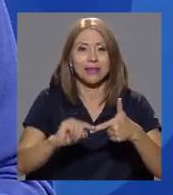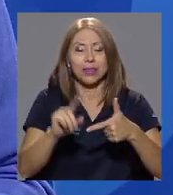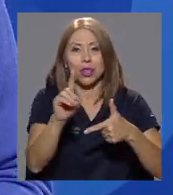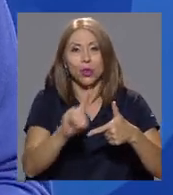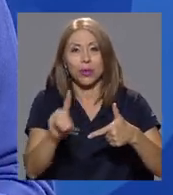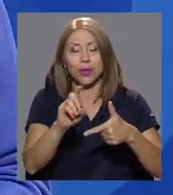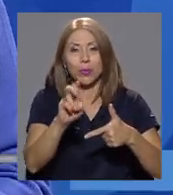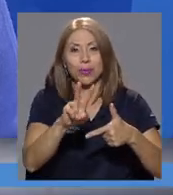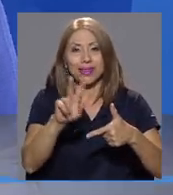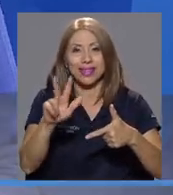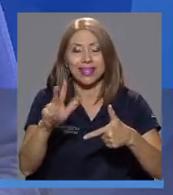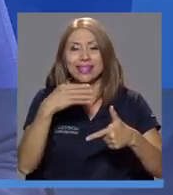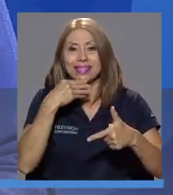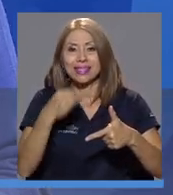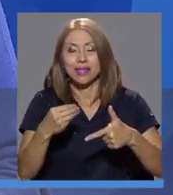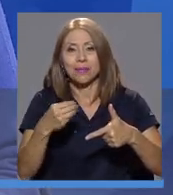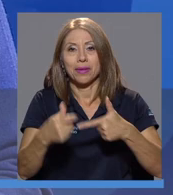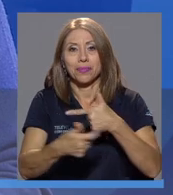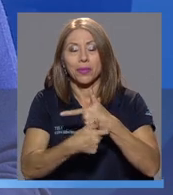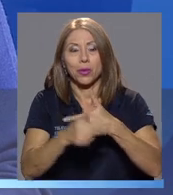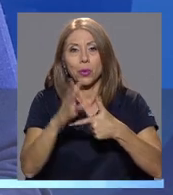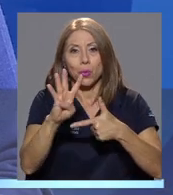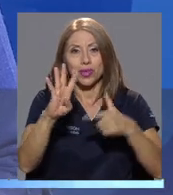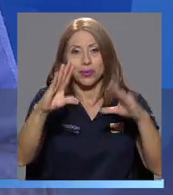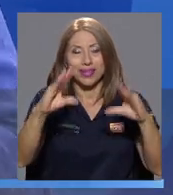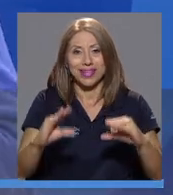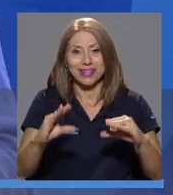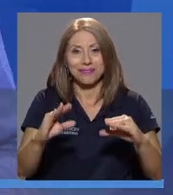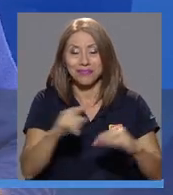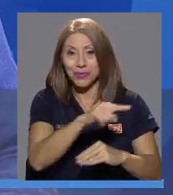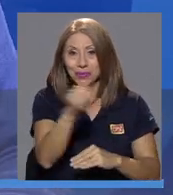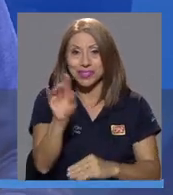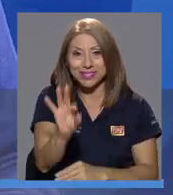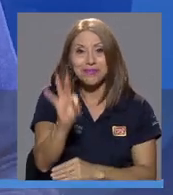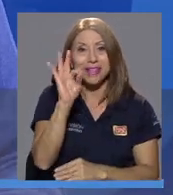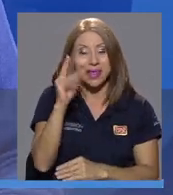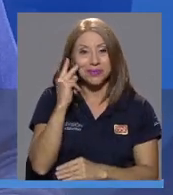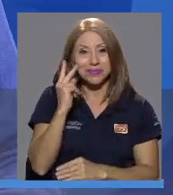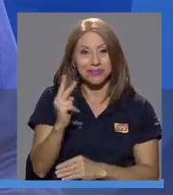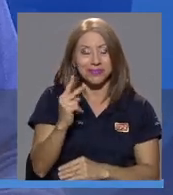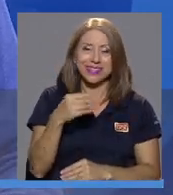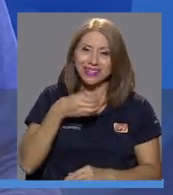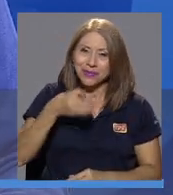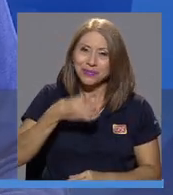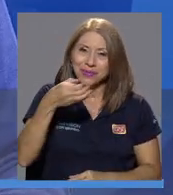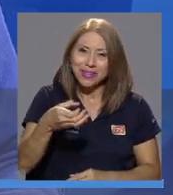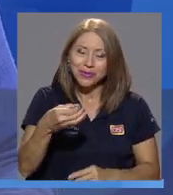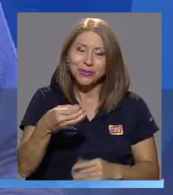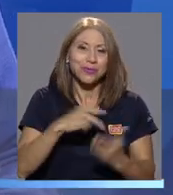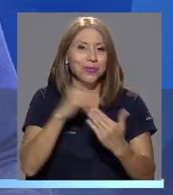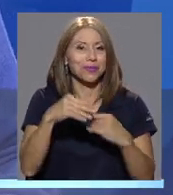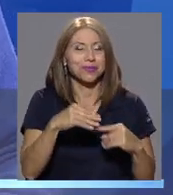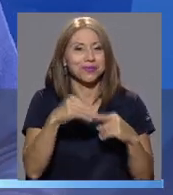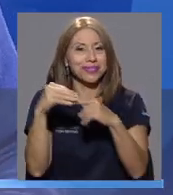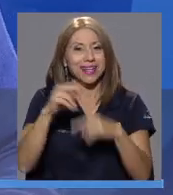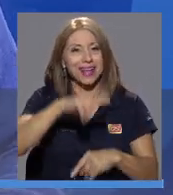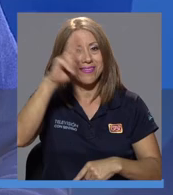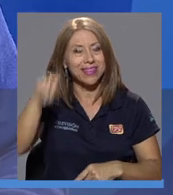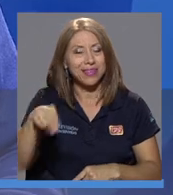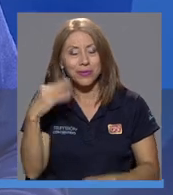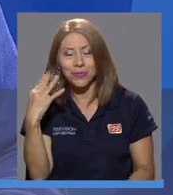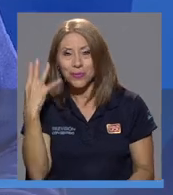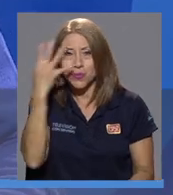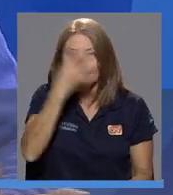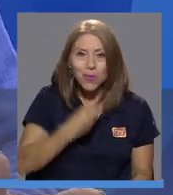domingo 23 de diciembre a las 4 de la tarde quedan cordialmente invitados se los recomiendo va a ser un especial navideño muy